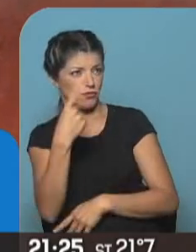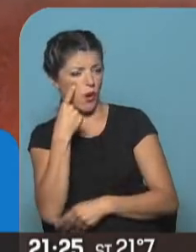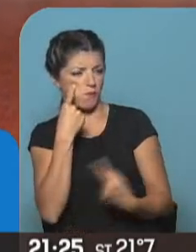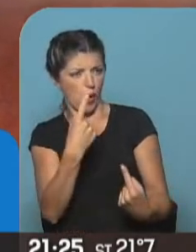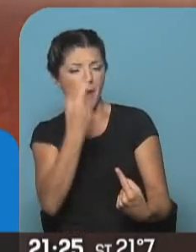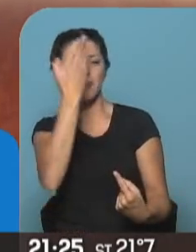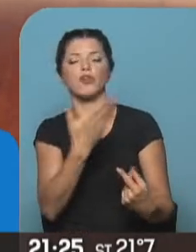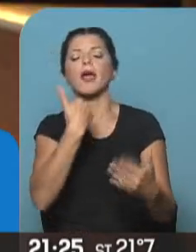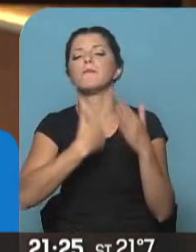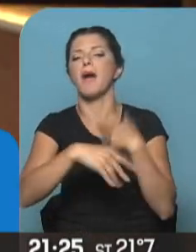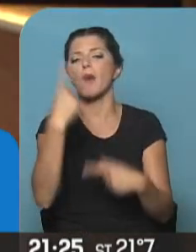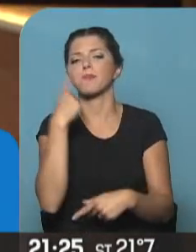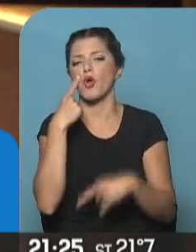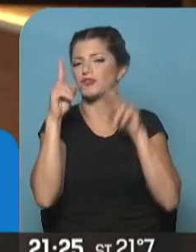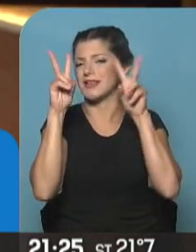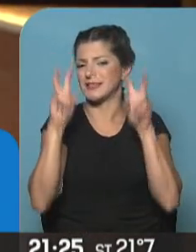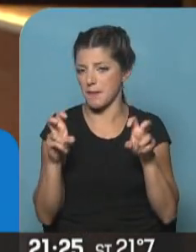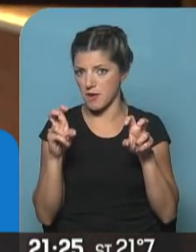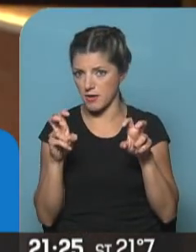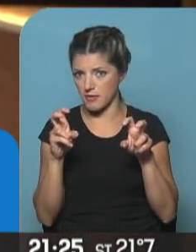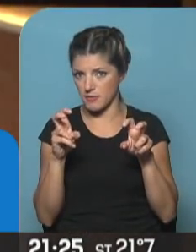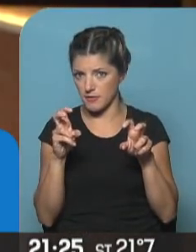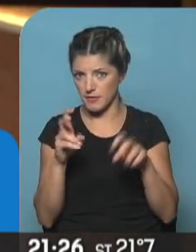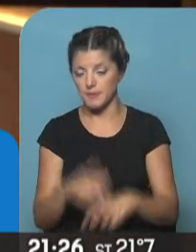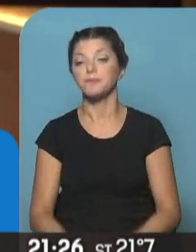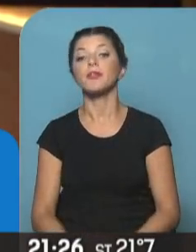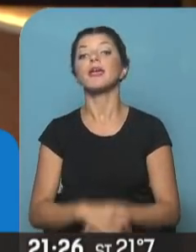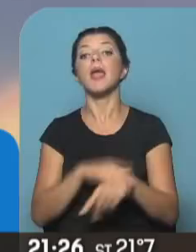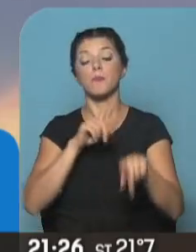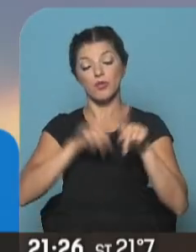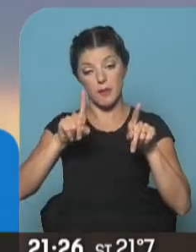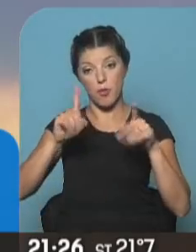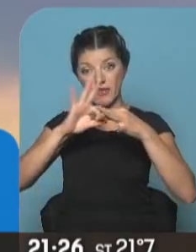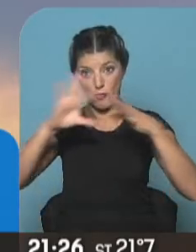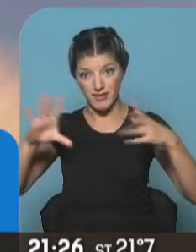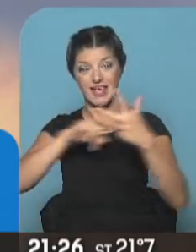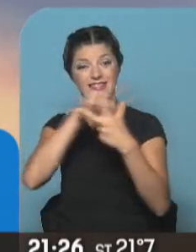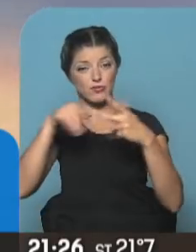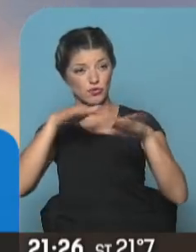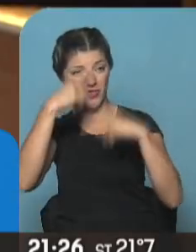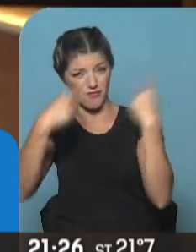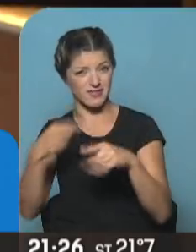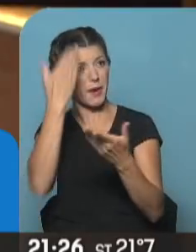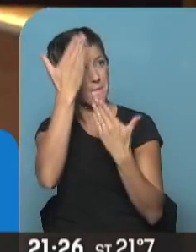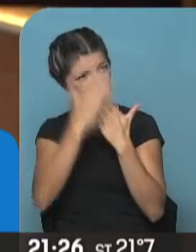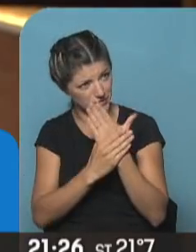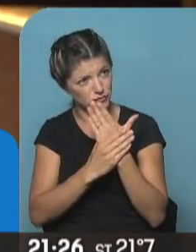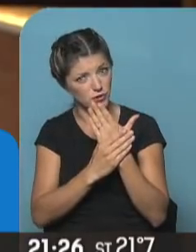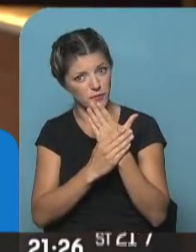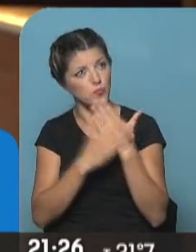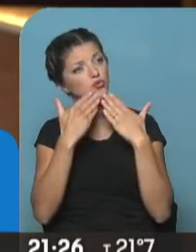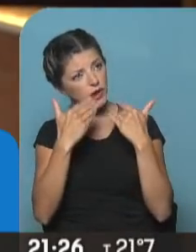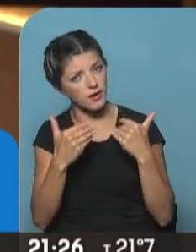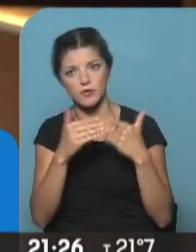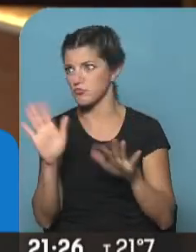de defensa en nuestro país y que en democracia ha ocupado 3 veces el cargo de ministro. Doctor, muchas gracias por estar con nosotros. Al contrario, gracias